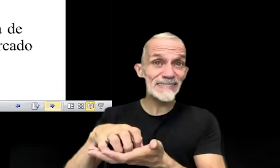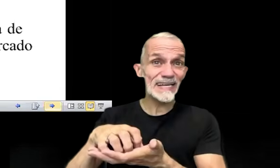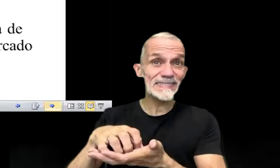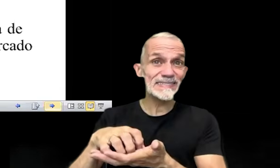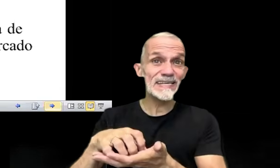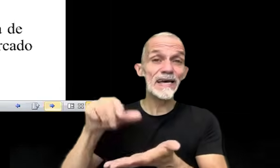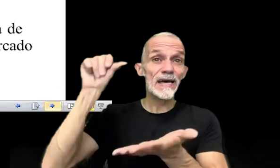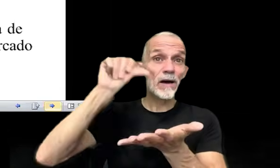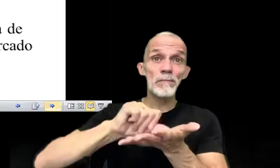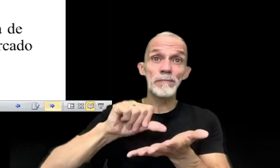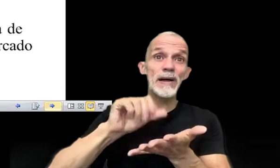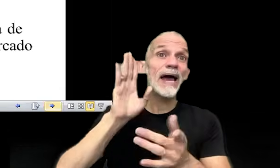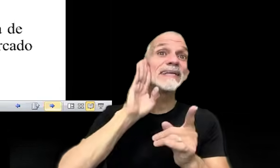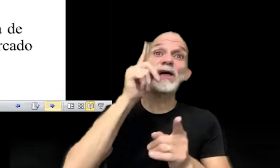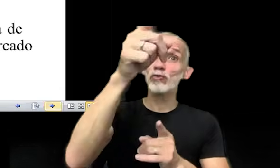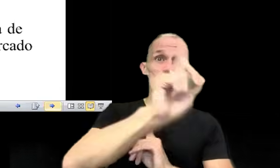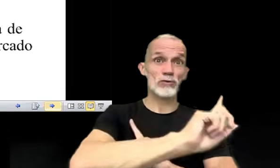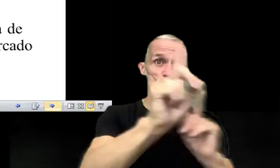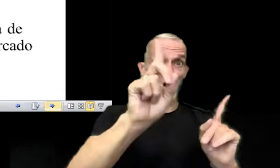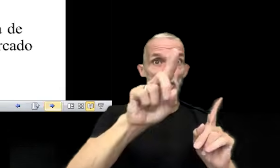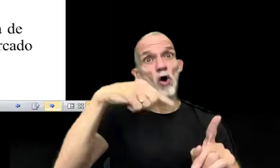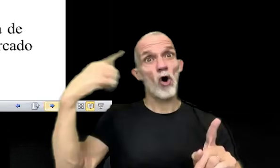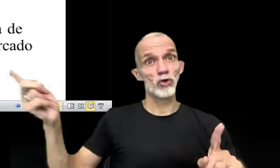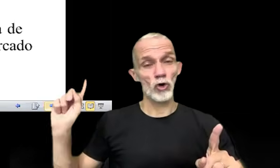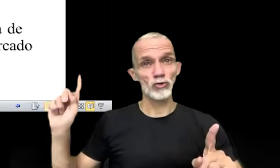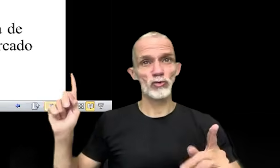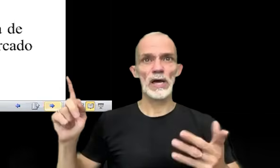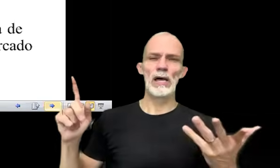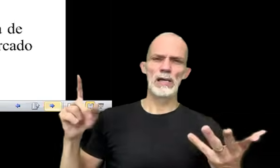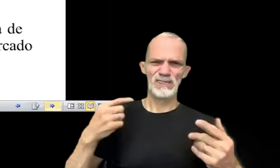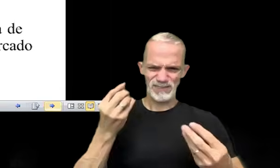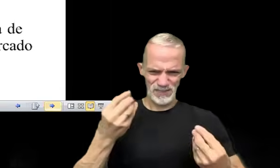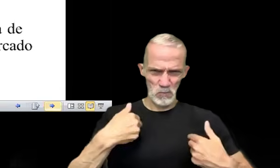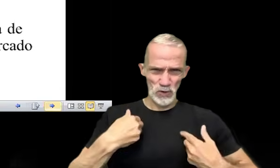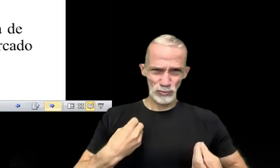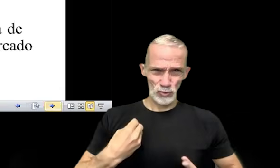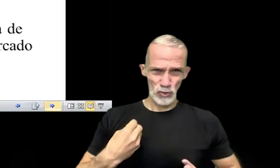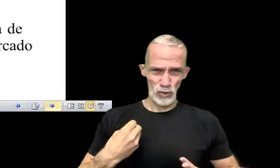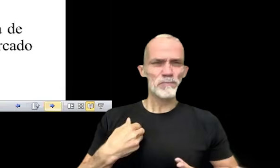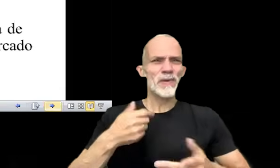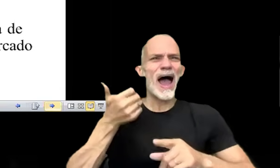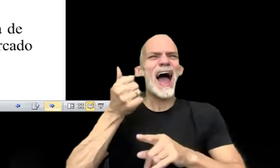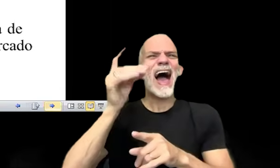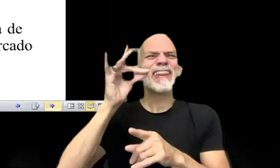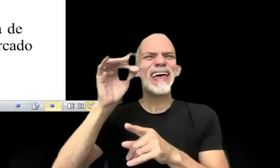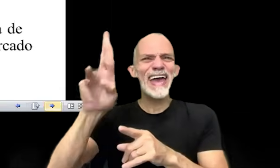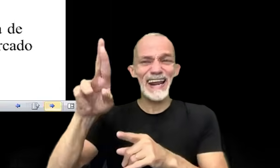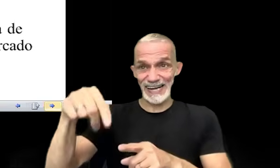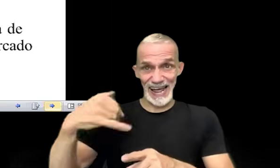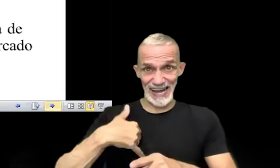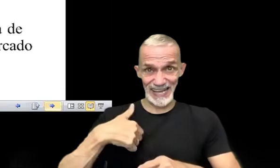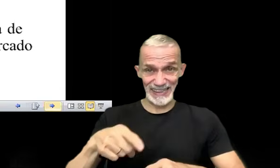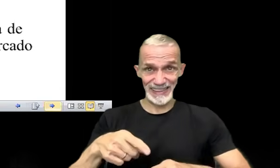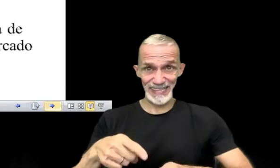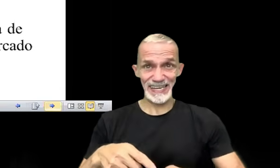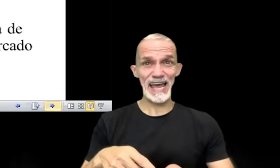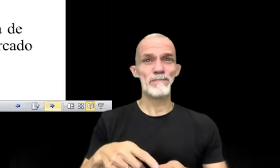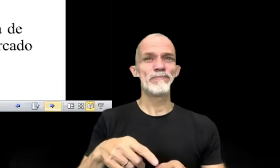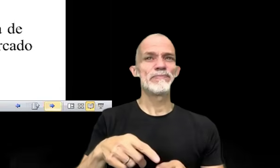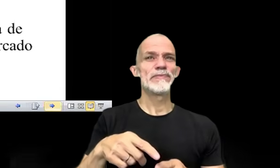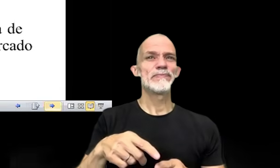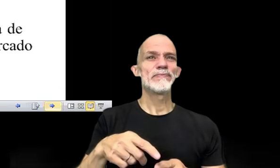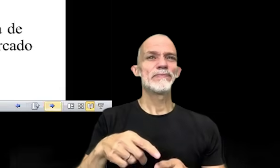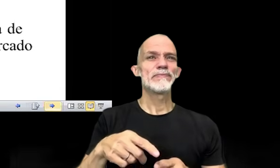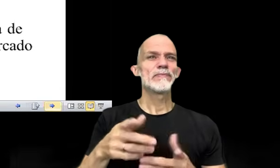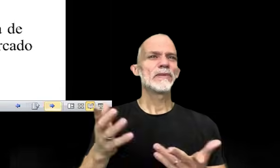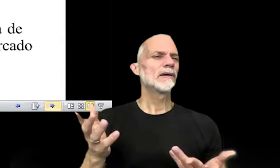no radicadas en Estados Unidos. Entonces, ¿qué tengo que ver yo? Por lo general, los ADR que hay acá, sí,